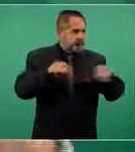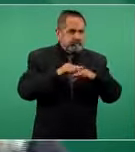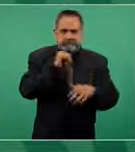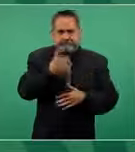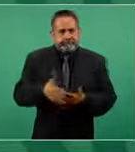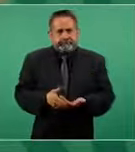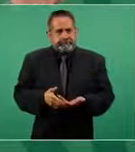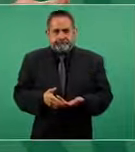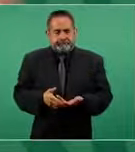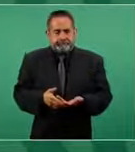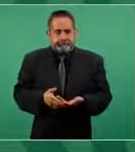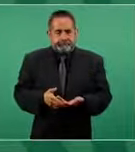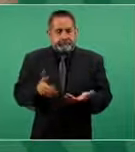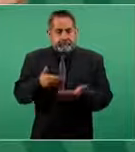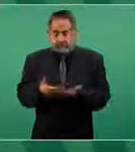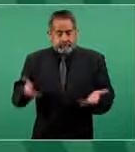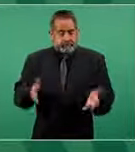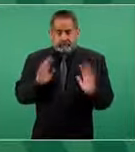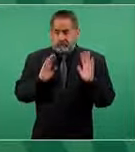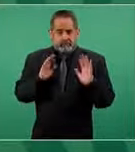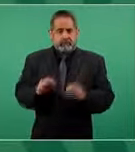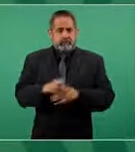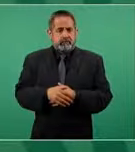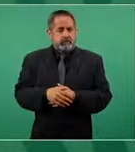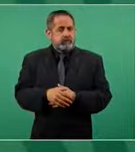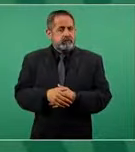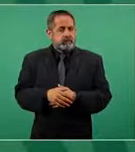Ahora cada